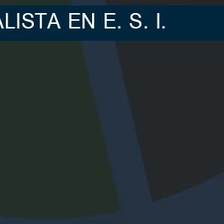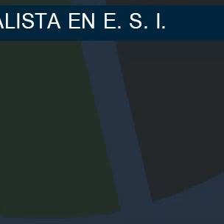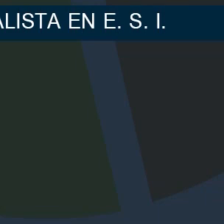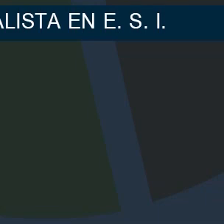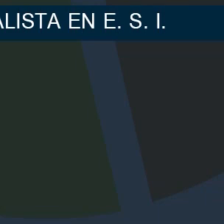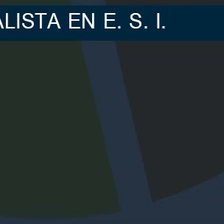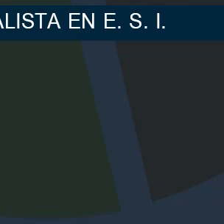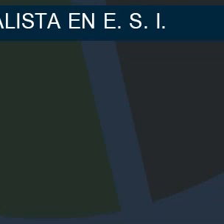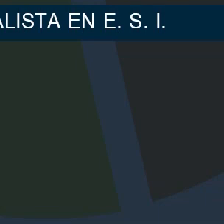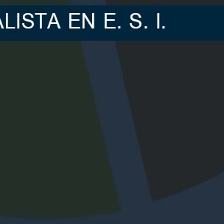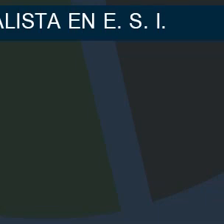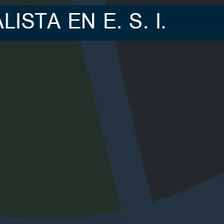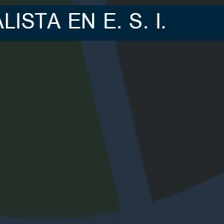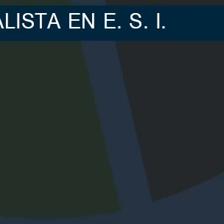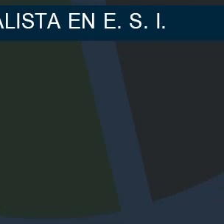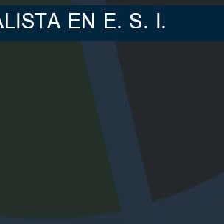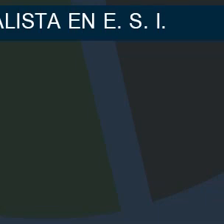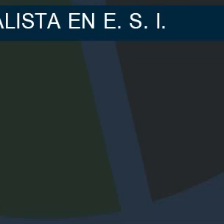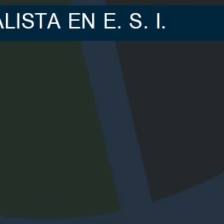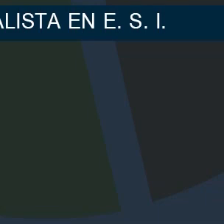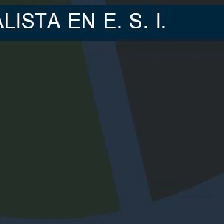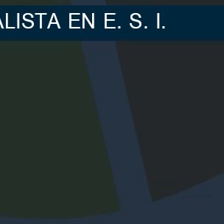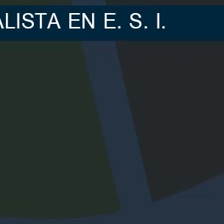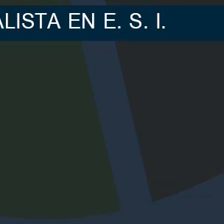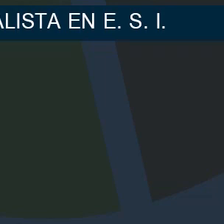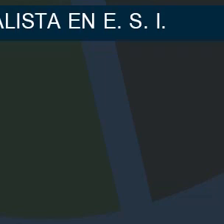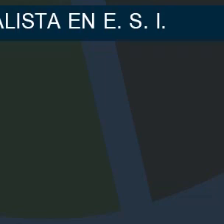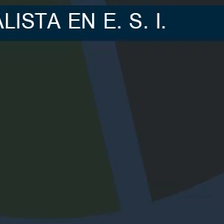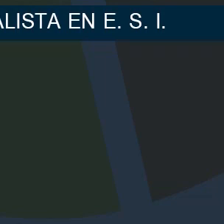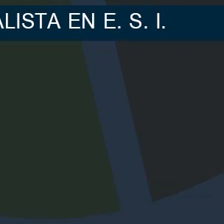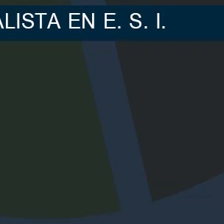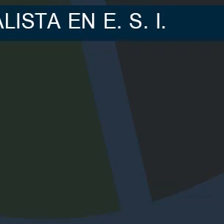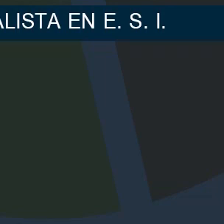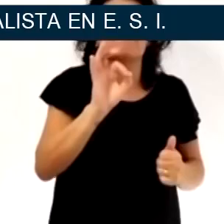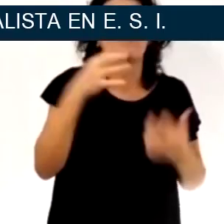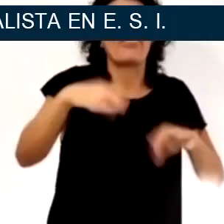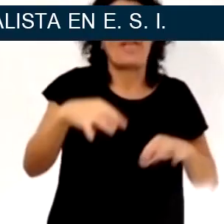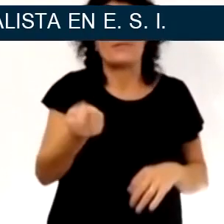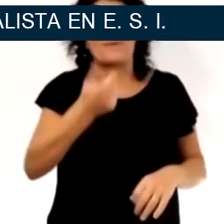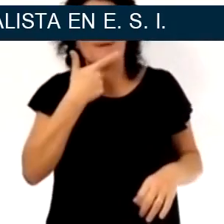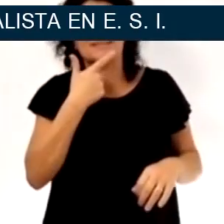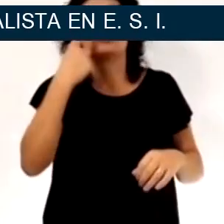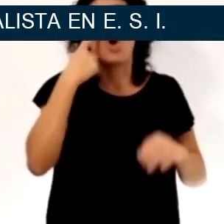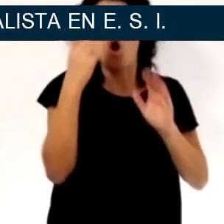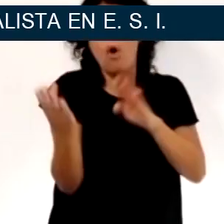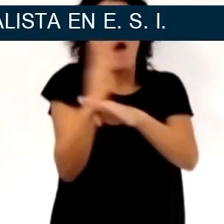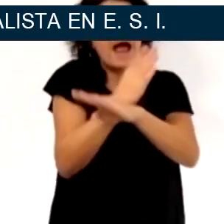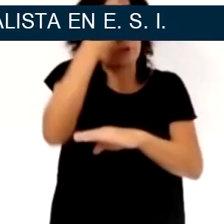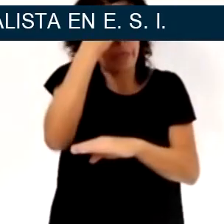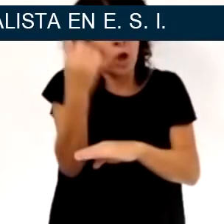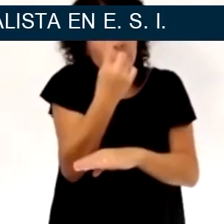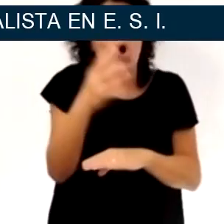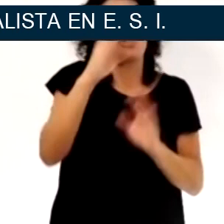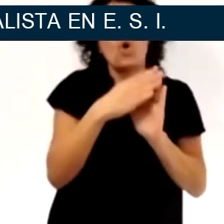a vender sin recetas Sí porque se supone que es esto la última Barrera antes de tener un embarazo no